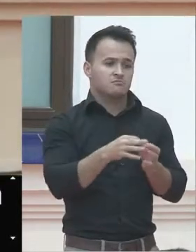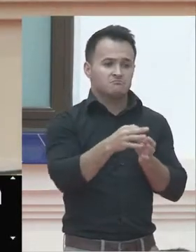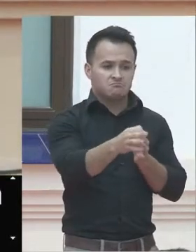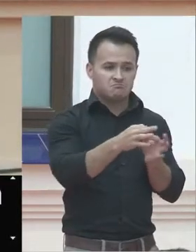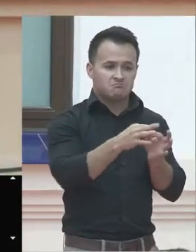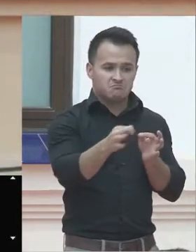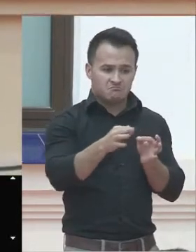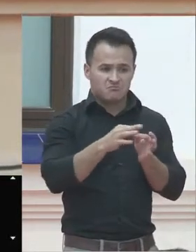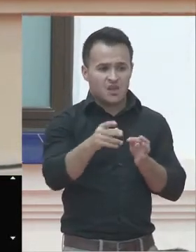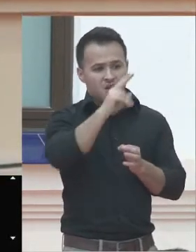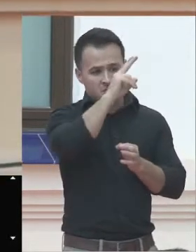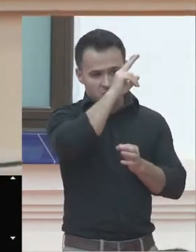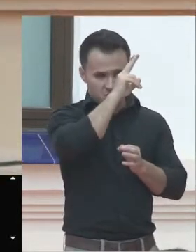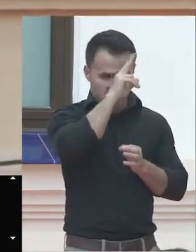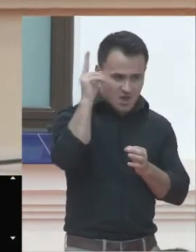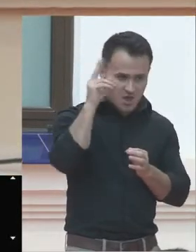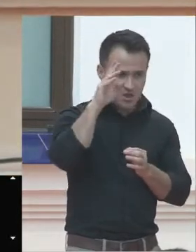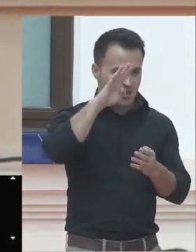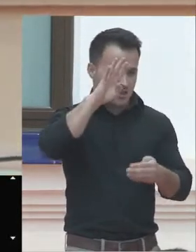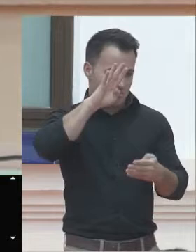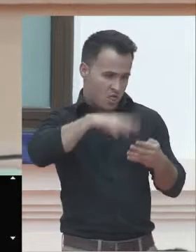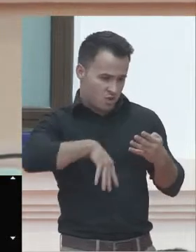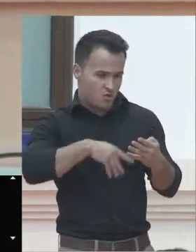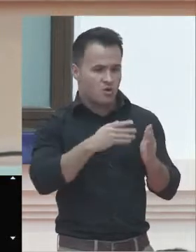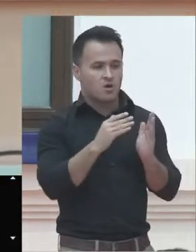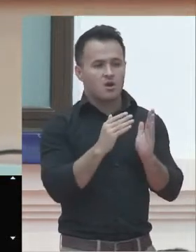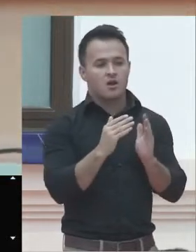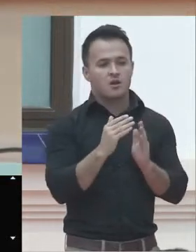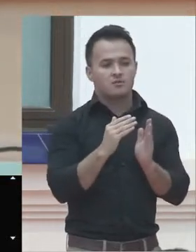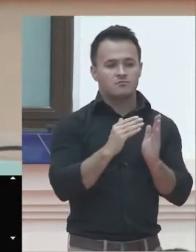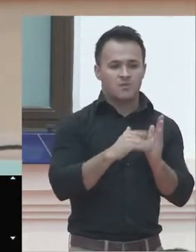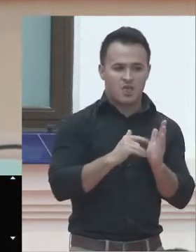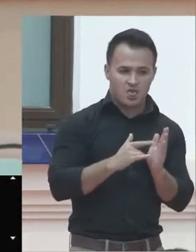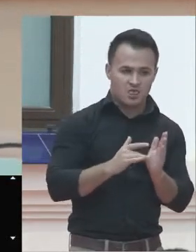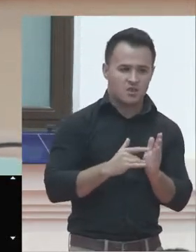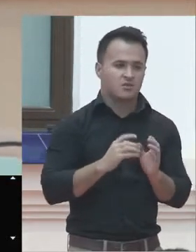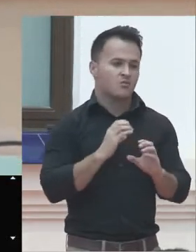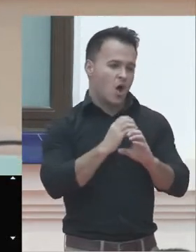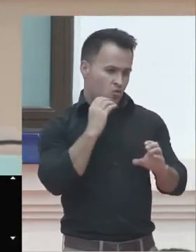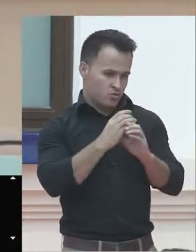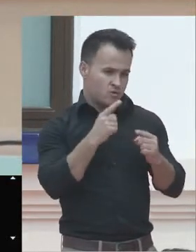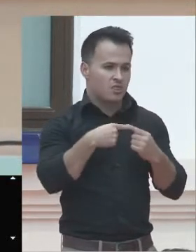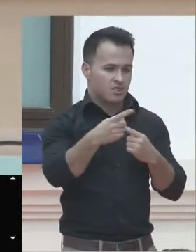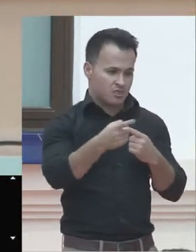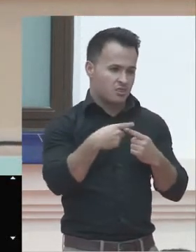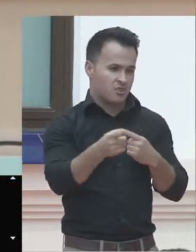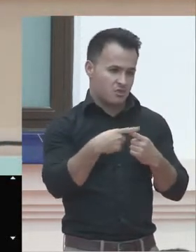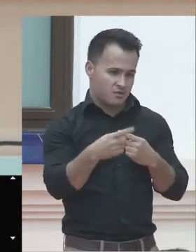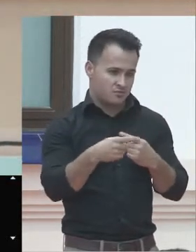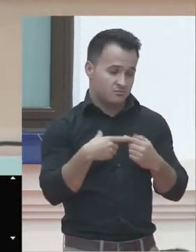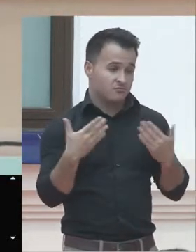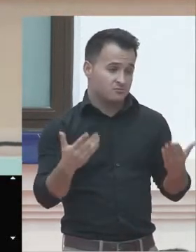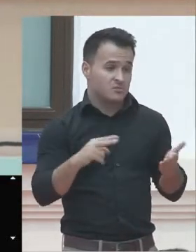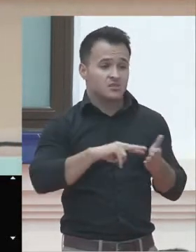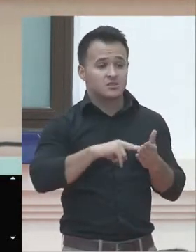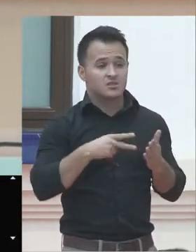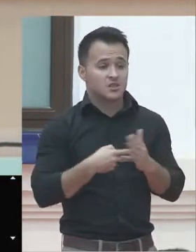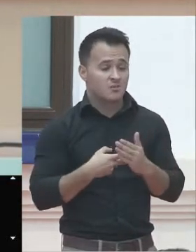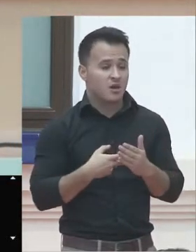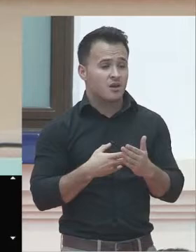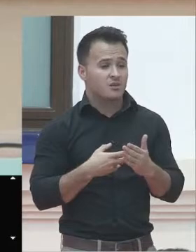Valencia, son grandes redes de transporte también, son los autobuses, los autocares. Y claro, el sistema